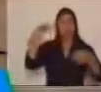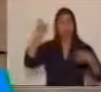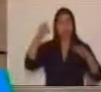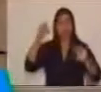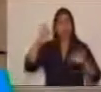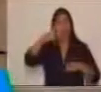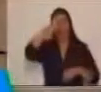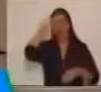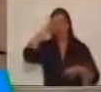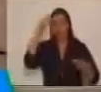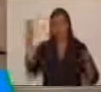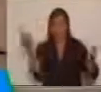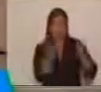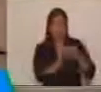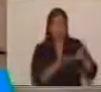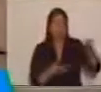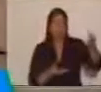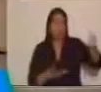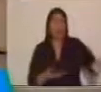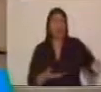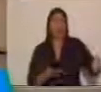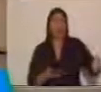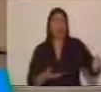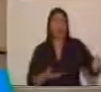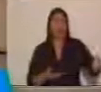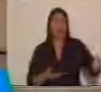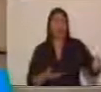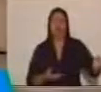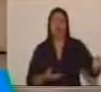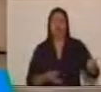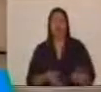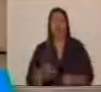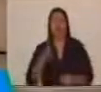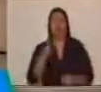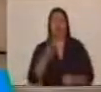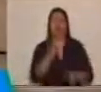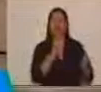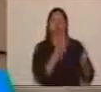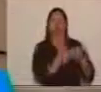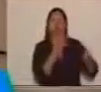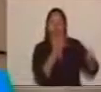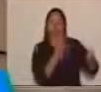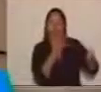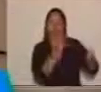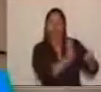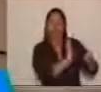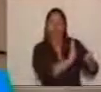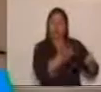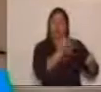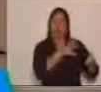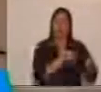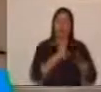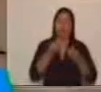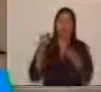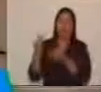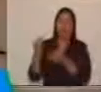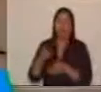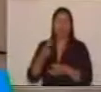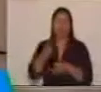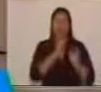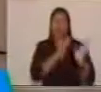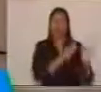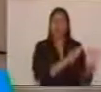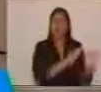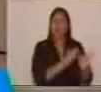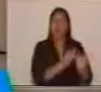tus trabajos en el portafolio de Aprendo en Casa, que usted lo puede llevar a tener en cualquier parte de su casa, bien ordenadito, para